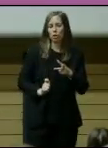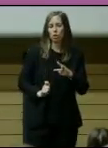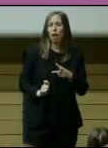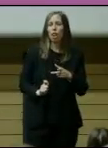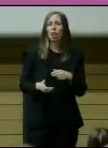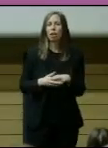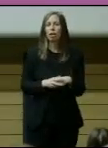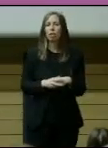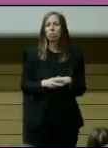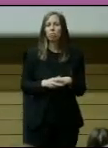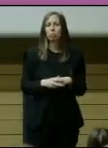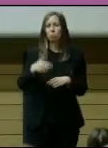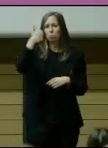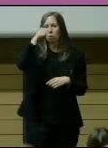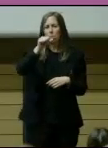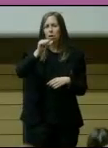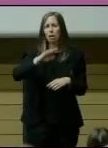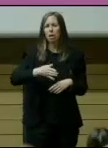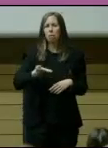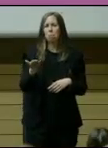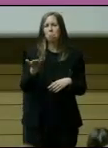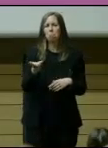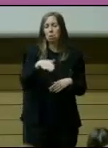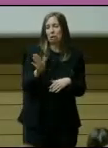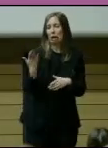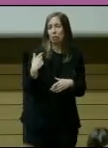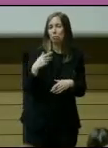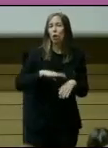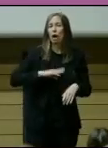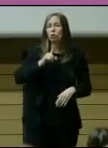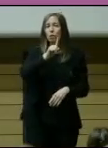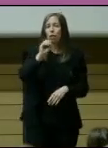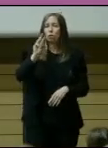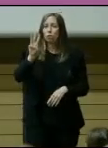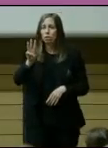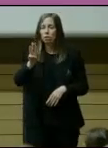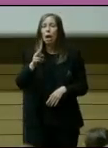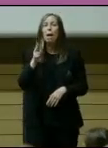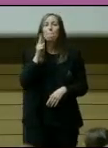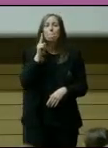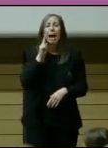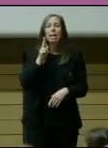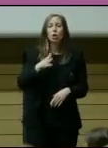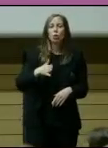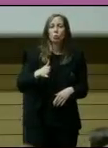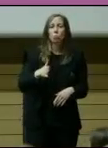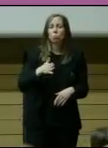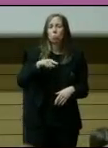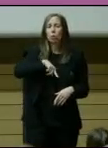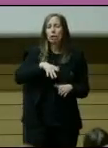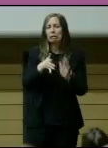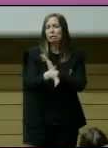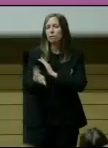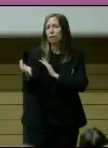llegó a viejo, el tío a los 103 años murió, pero murió hace poco, presentó la idea del pánico moral, que el pánico moral a grandes rasgos